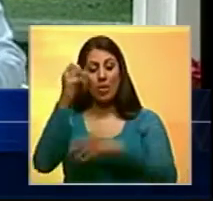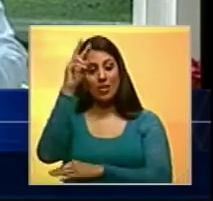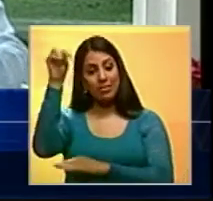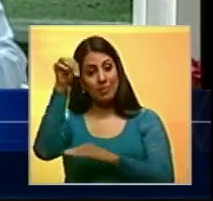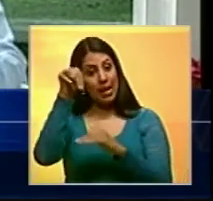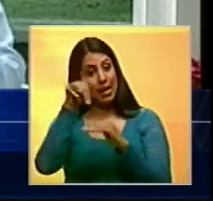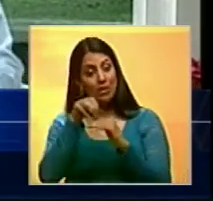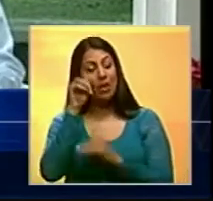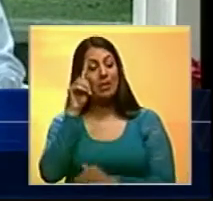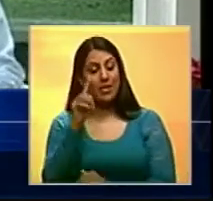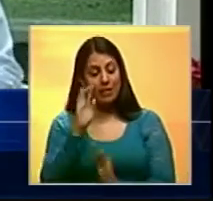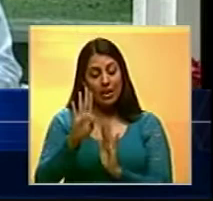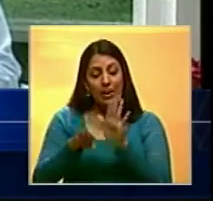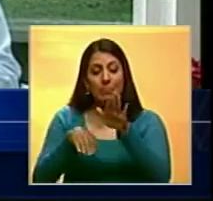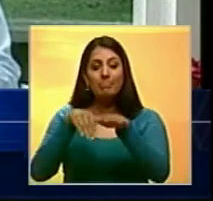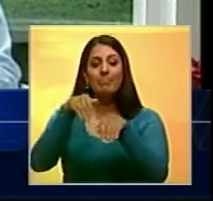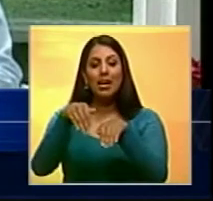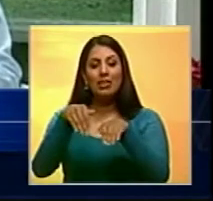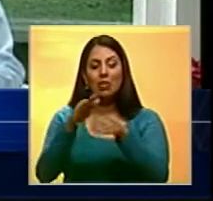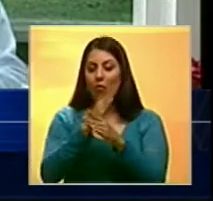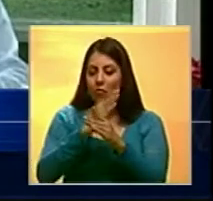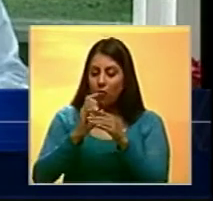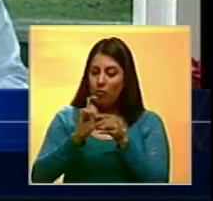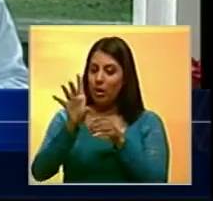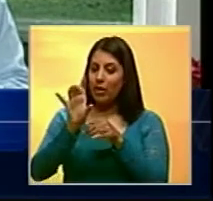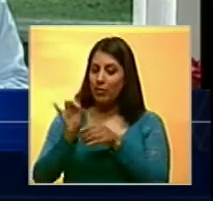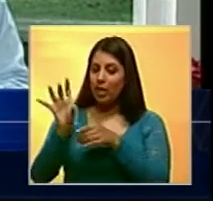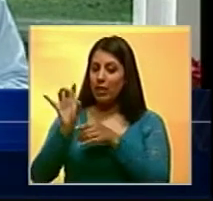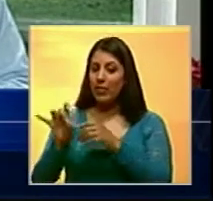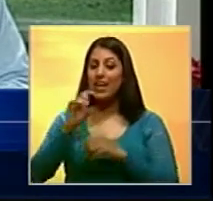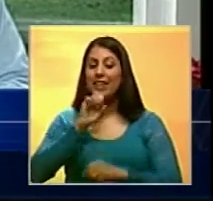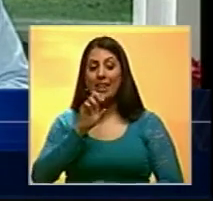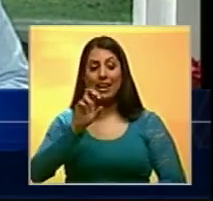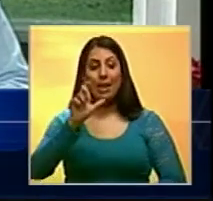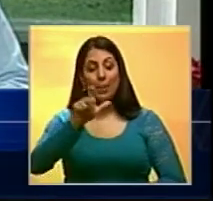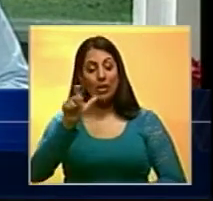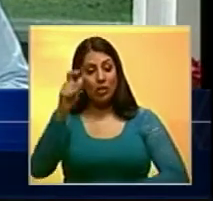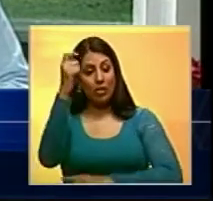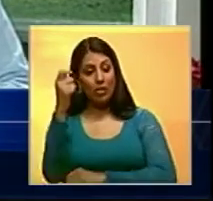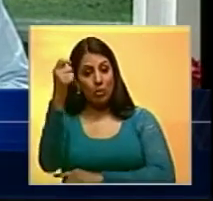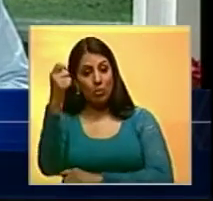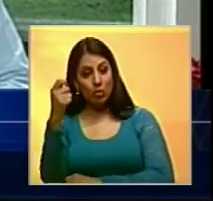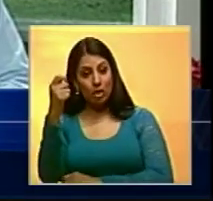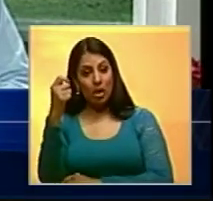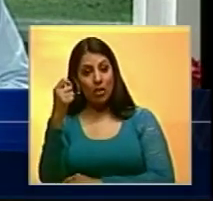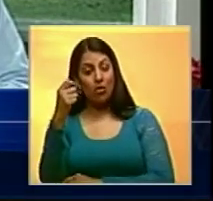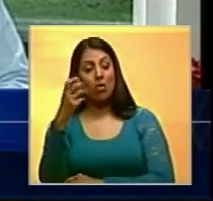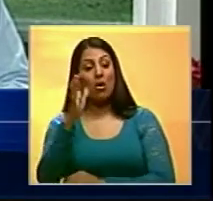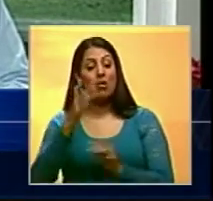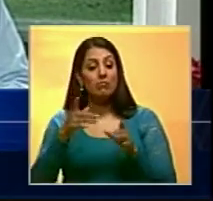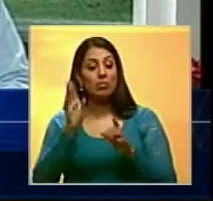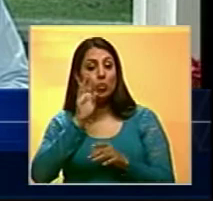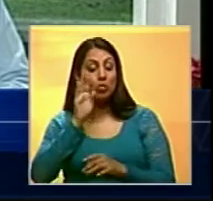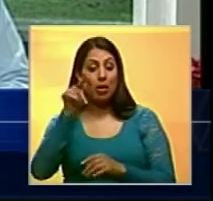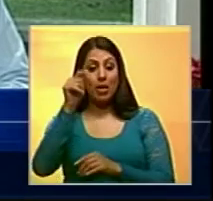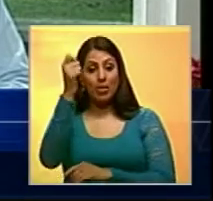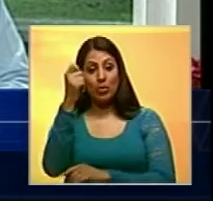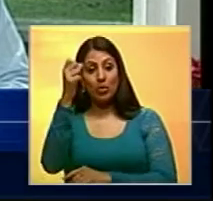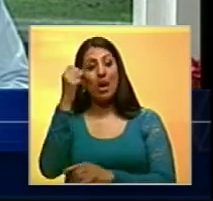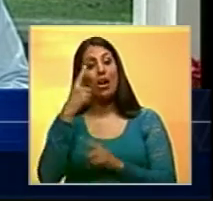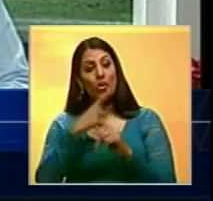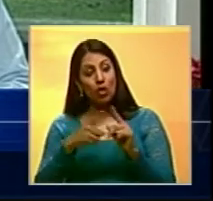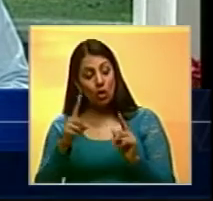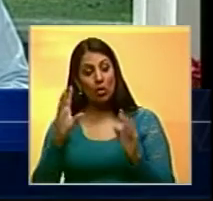Nacional dé el paso de desincorporación de los diputados de Amazonas, de los pretendidos diputados de Amazonas y